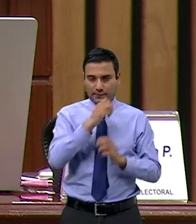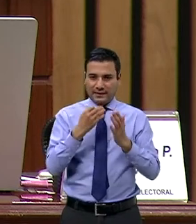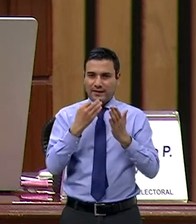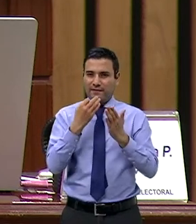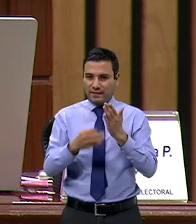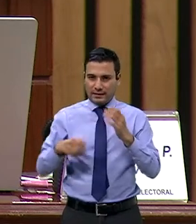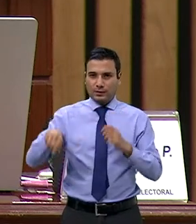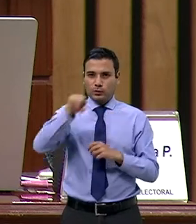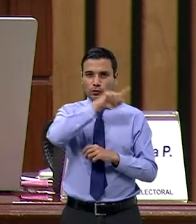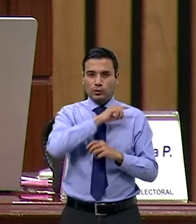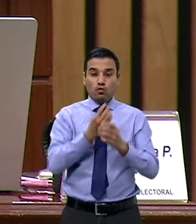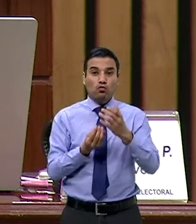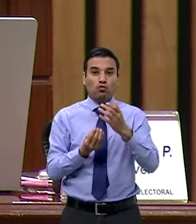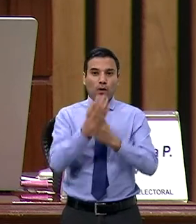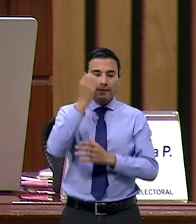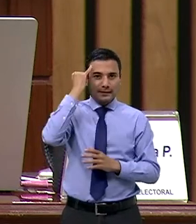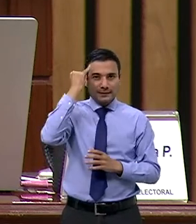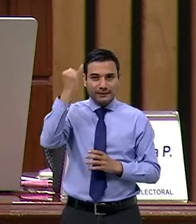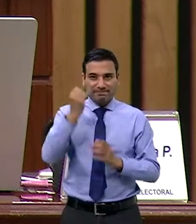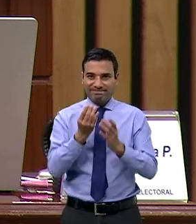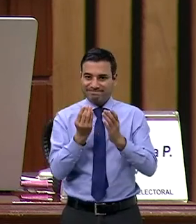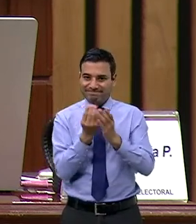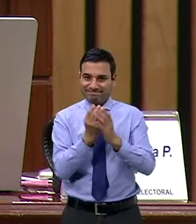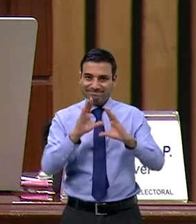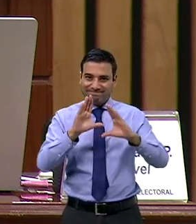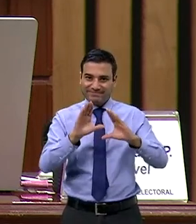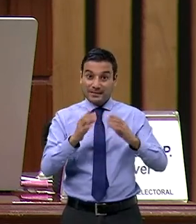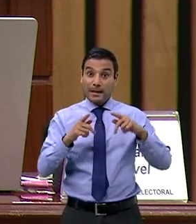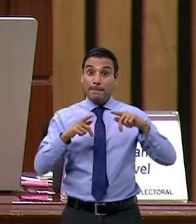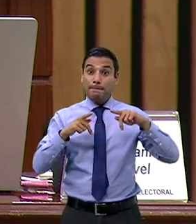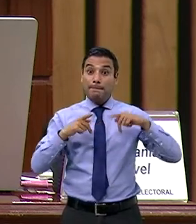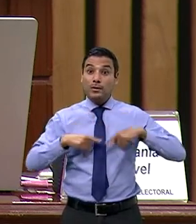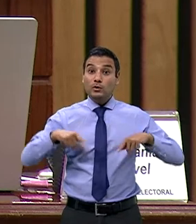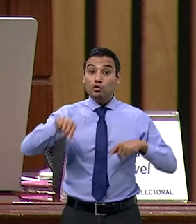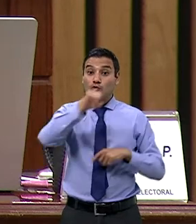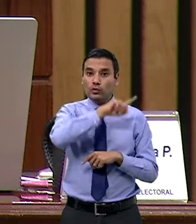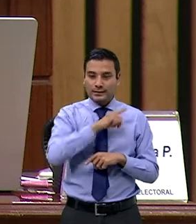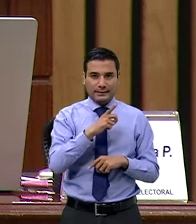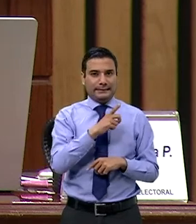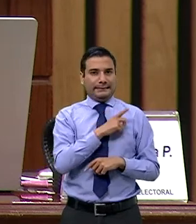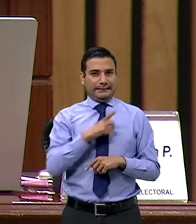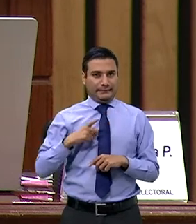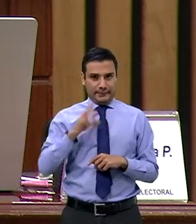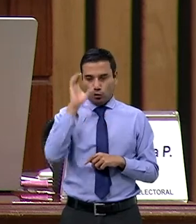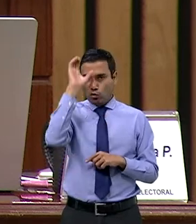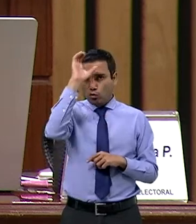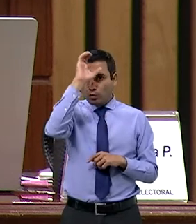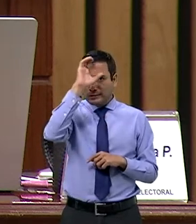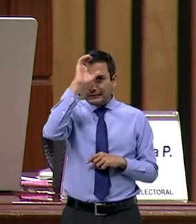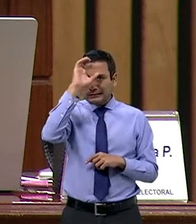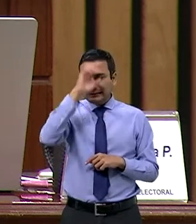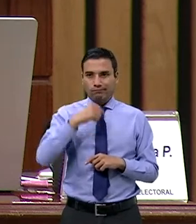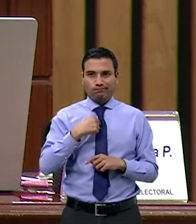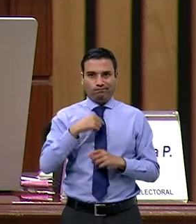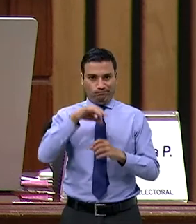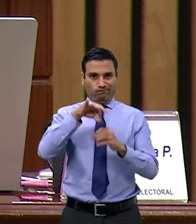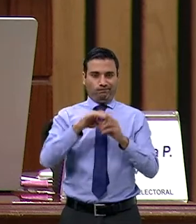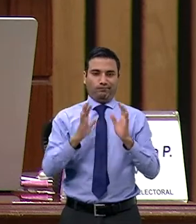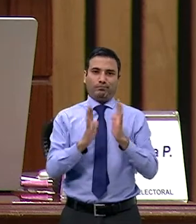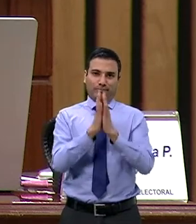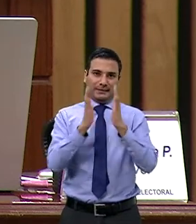que concienticen a la ciudadanía sobre la relevancia y el poder de emitir su opinión a nivel nacional además